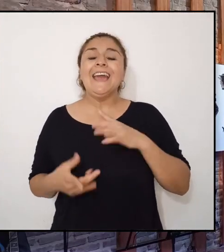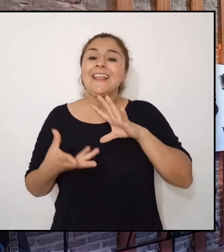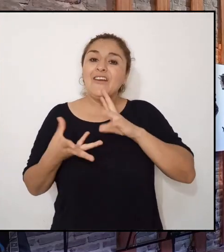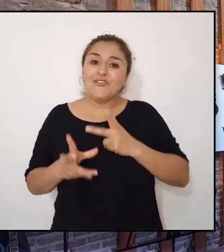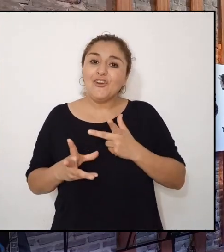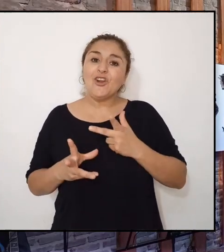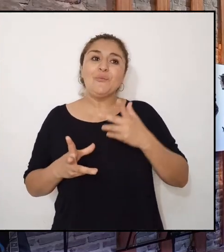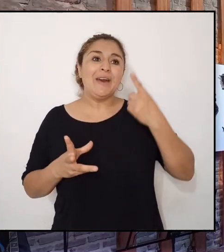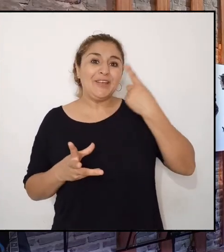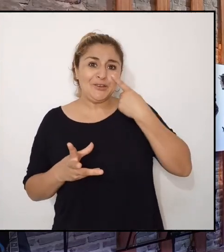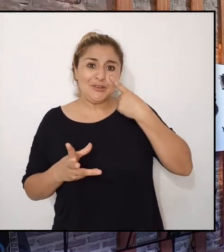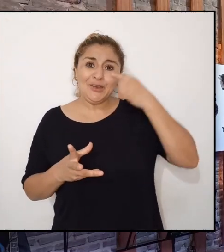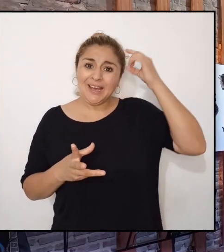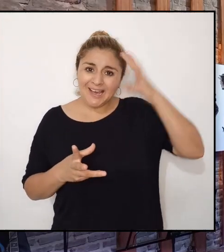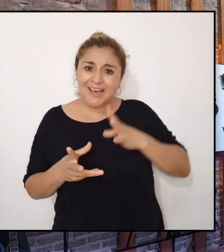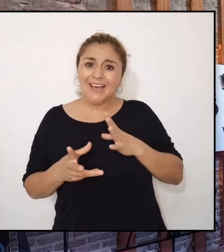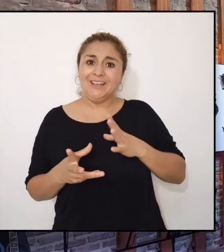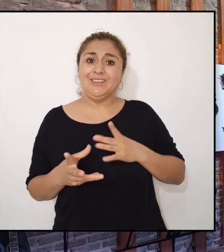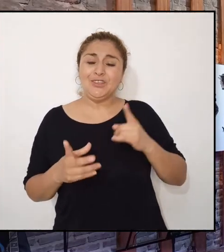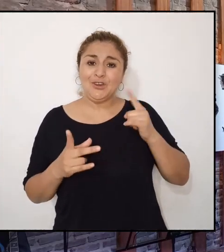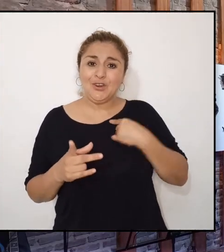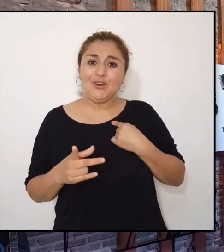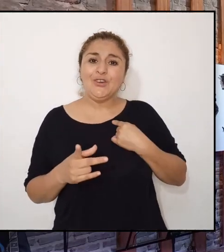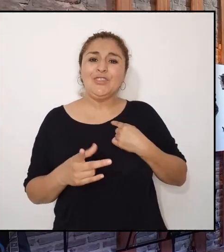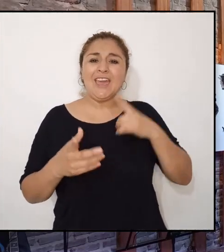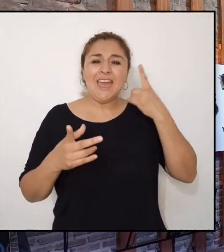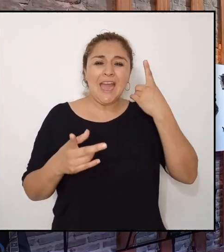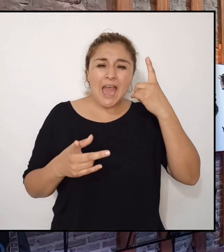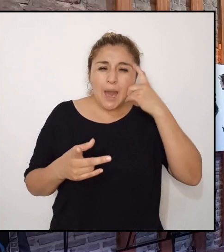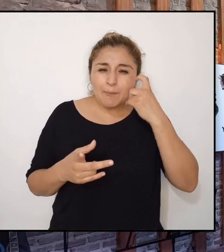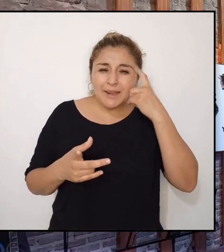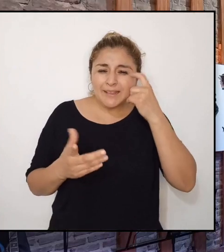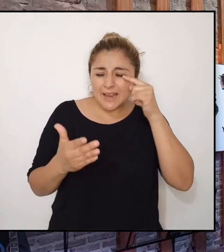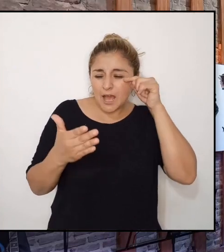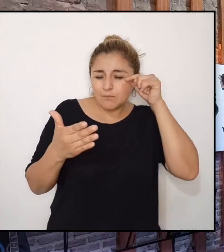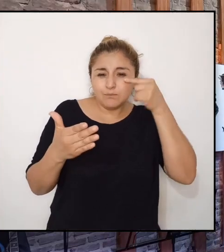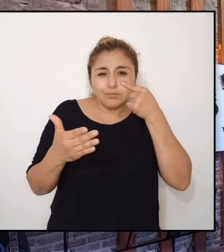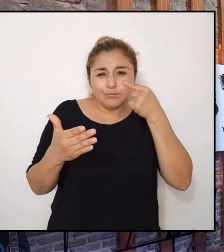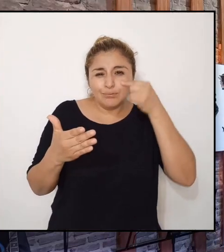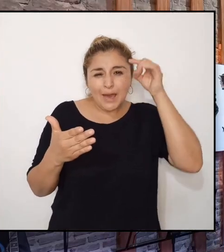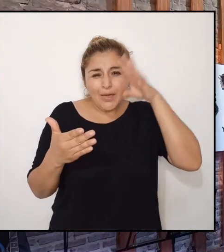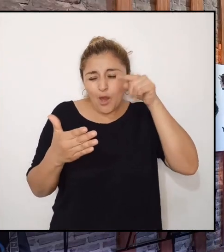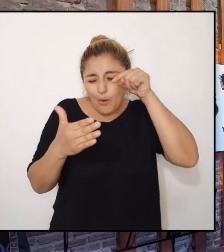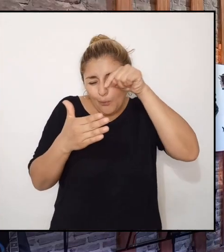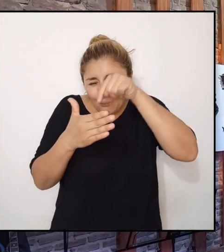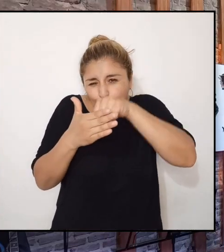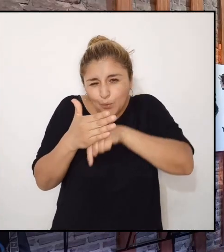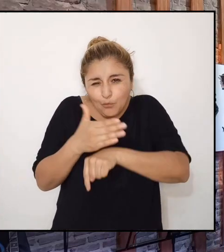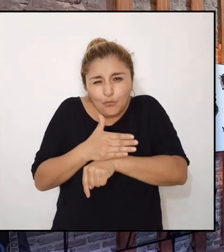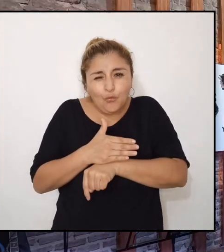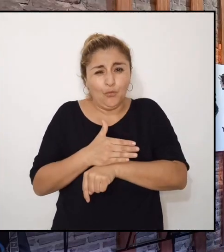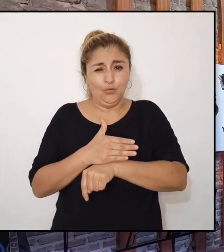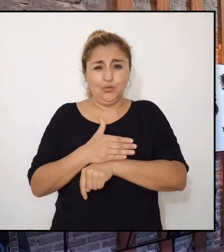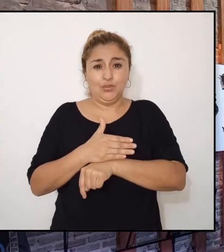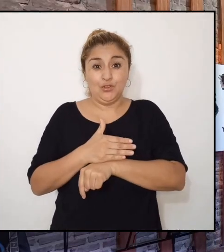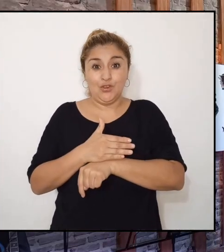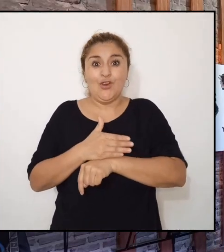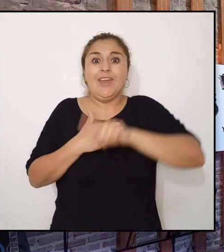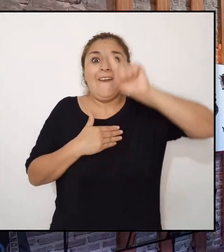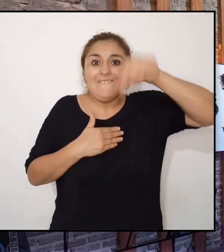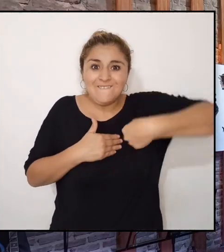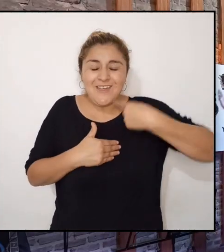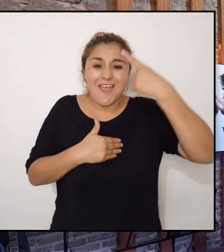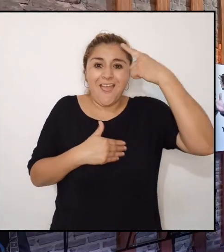y nos metemos y profundizamos en la palabra de Dios, quedamos maravillados. Exhorto,